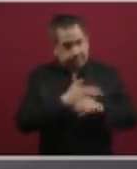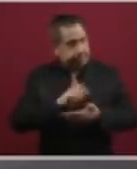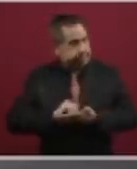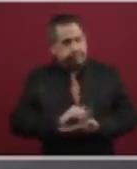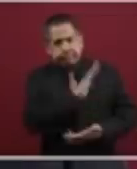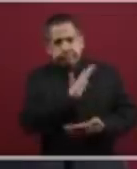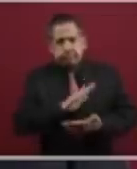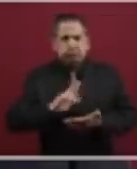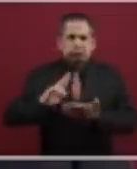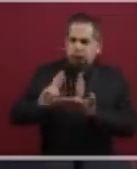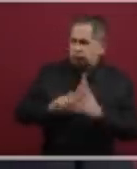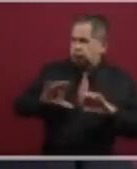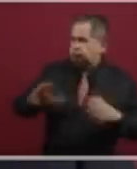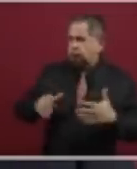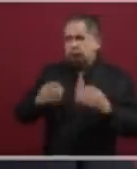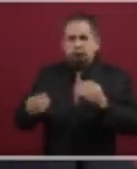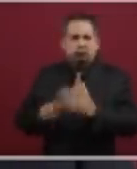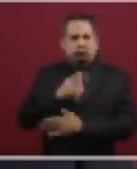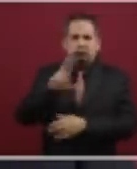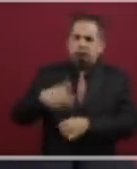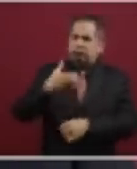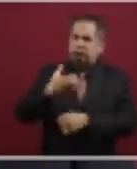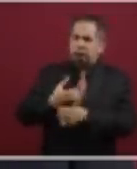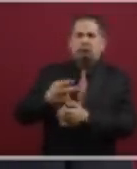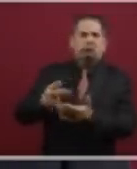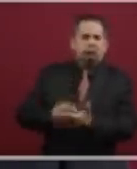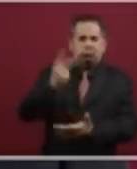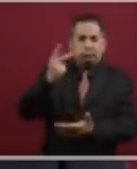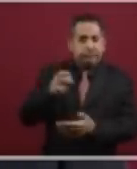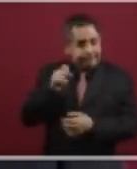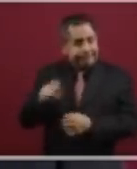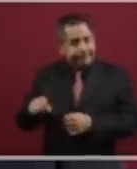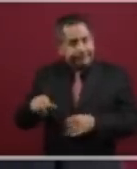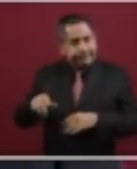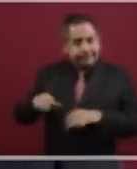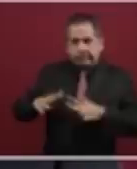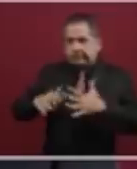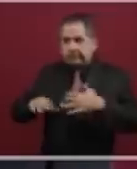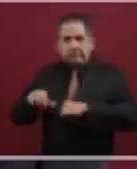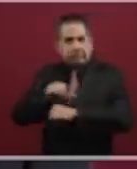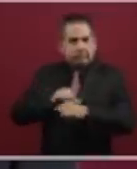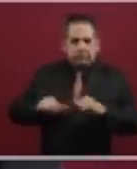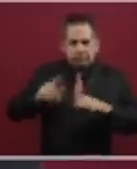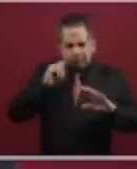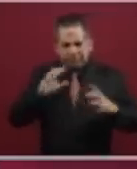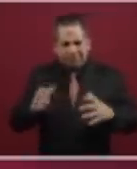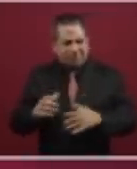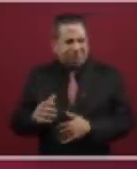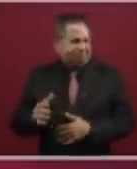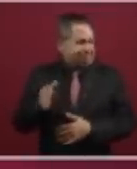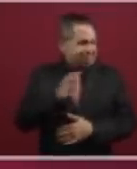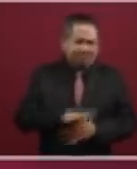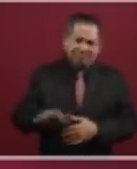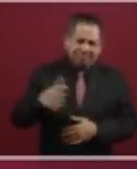se restauró la República con ese gabinete. Una gran hazaña.